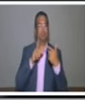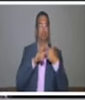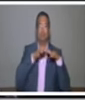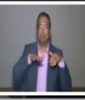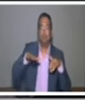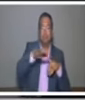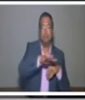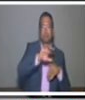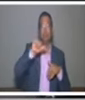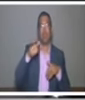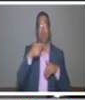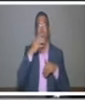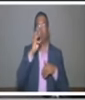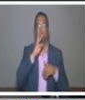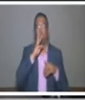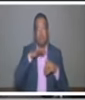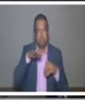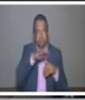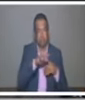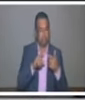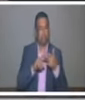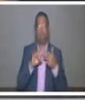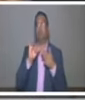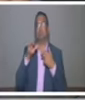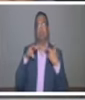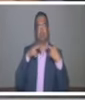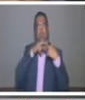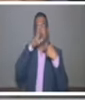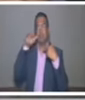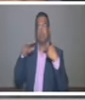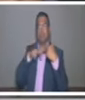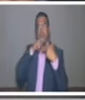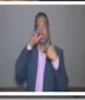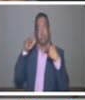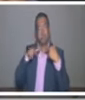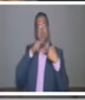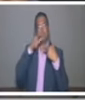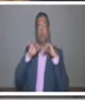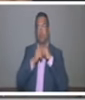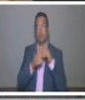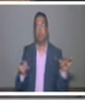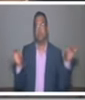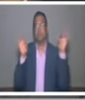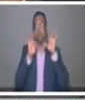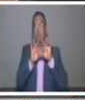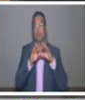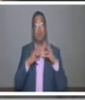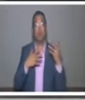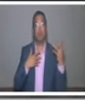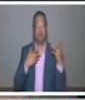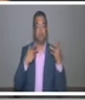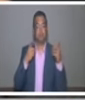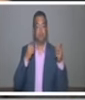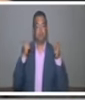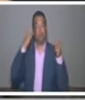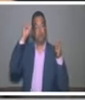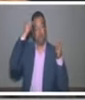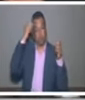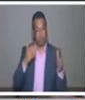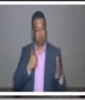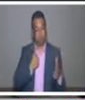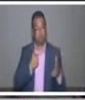un mercado de añadir valor con el reciclaje, sacando productos fuera de Puerto Rico. Estos puntos son importantes y bajo mi administración vamos a echar